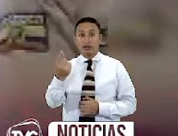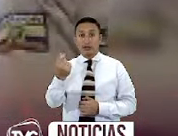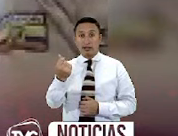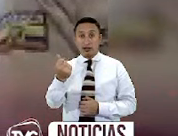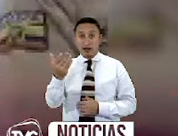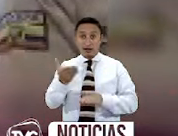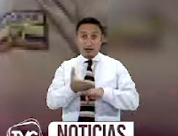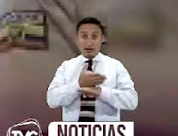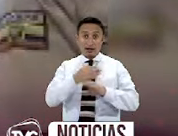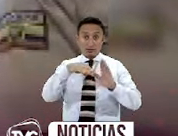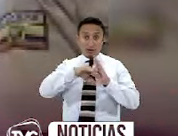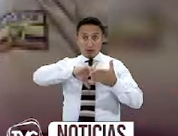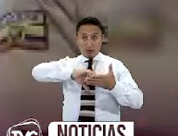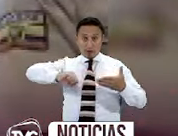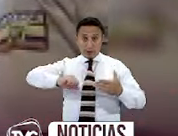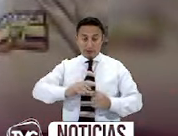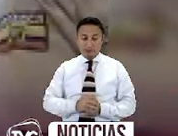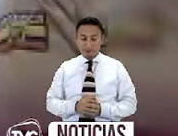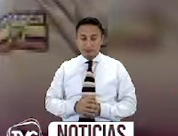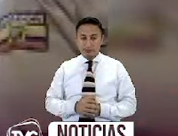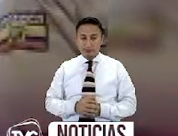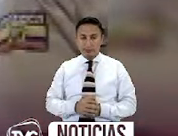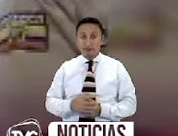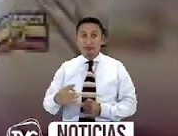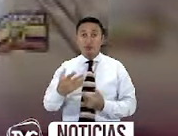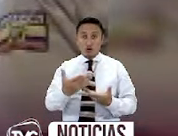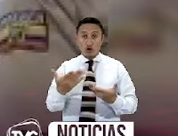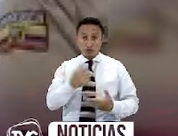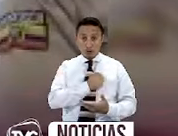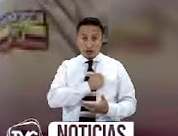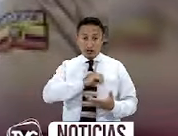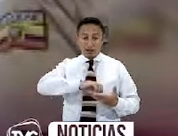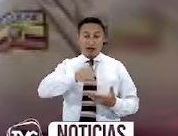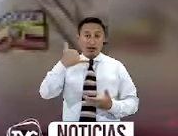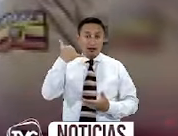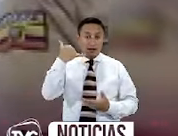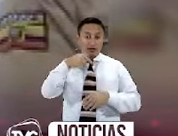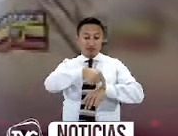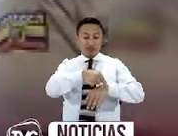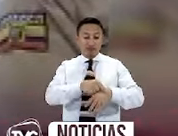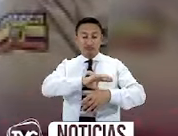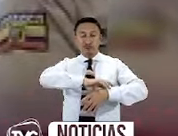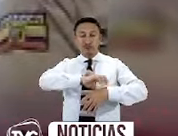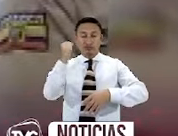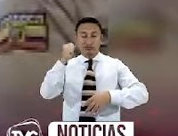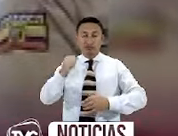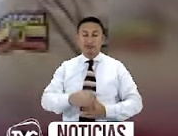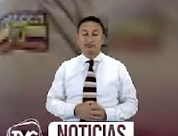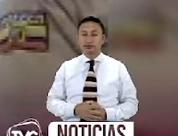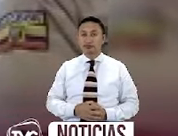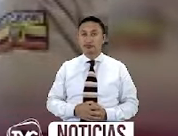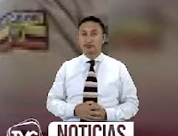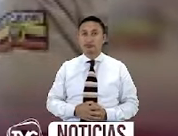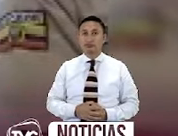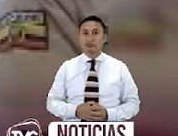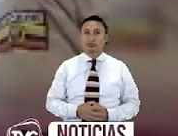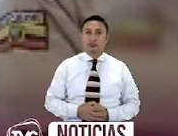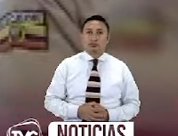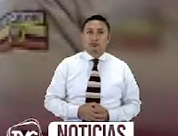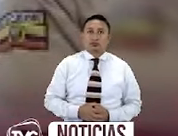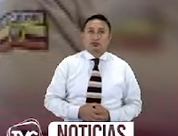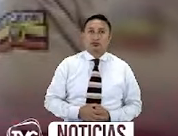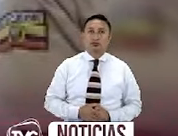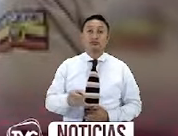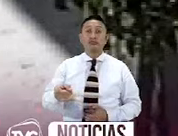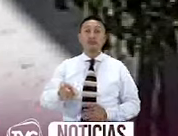banco, fue sustraída sus pertenencias personales, como un reloj, un teléfono celular y una computadora tipo